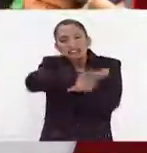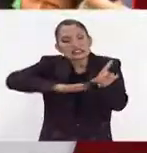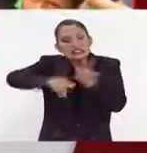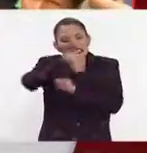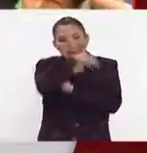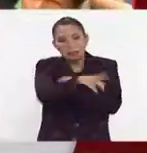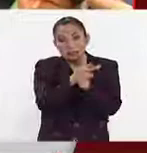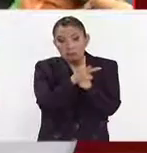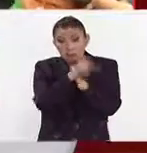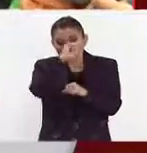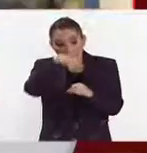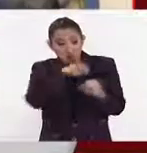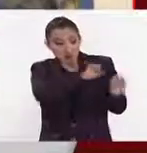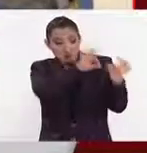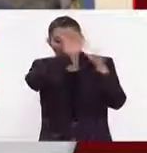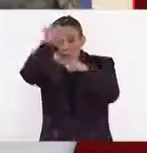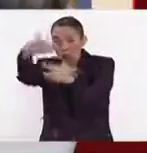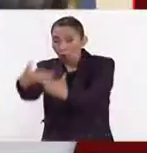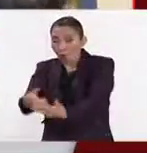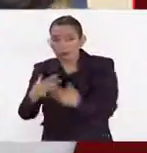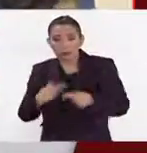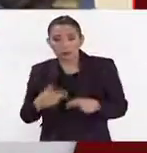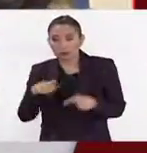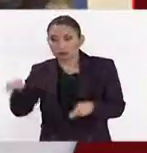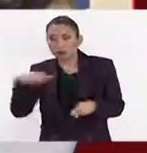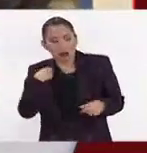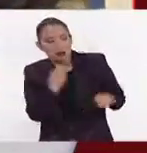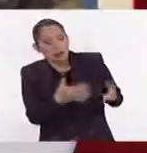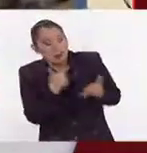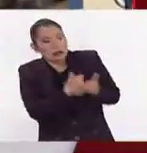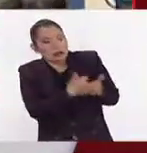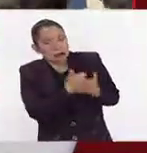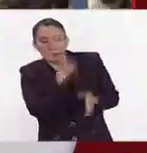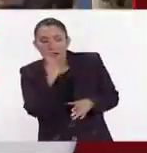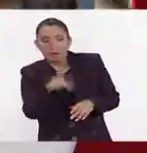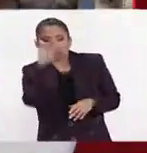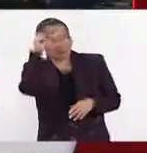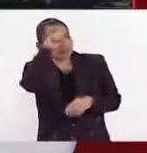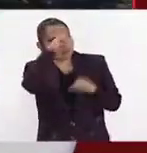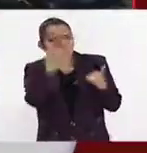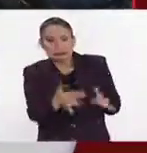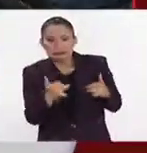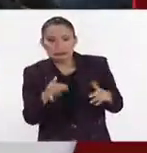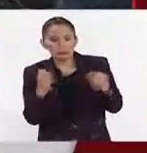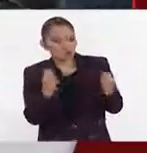en este país para recibir a tanta gente. La crisis humanitaria es verdaderamente